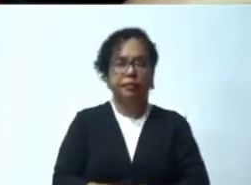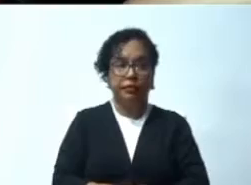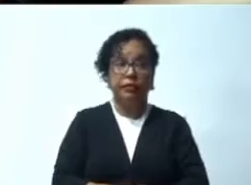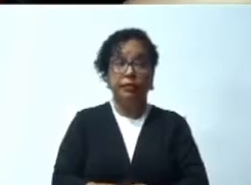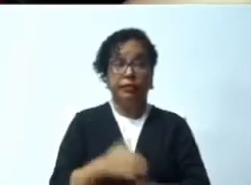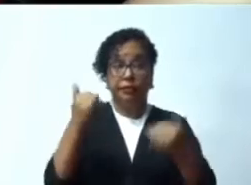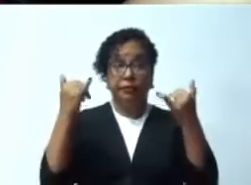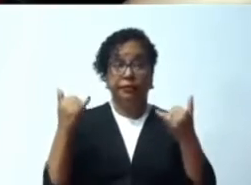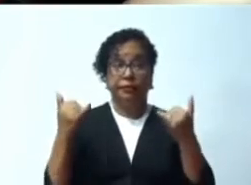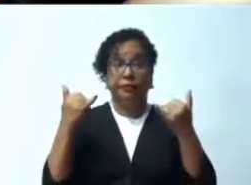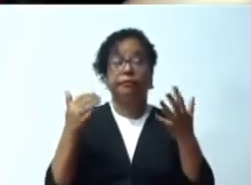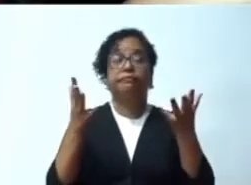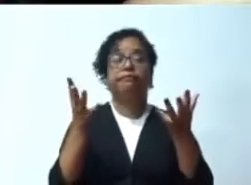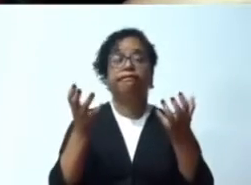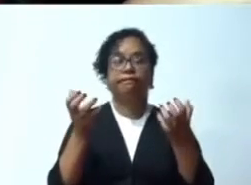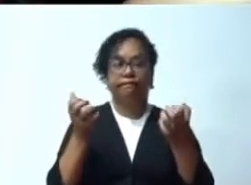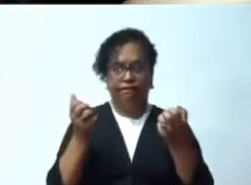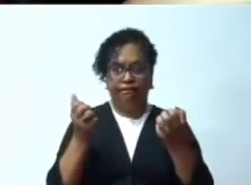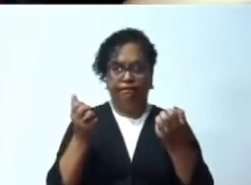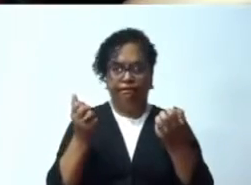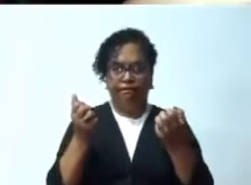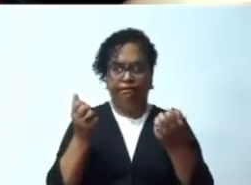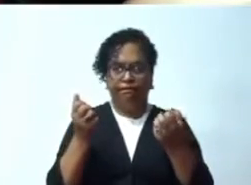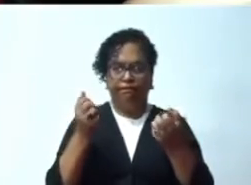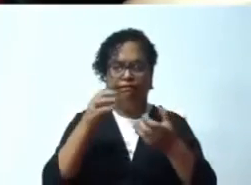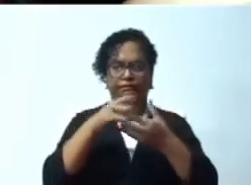turno para hacerle un llamado